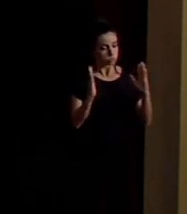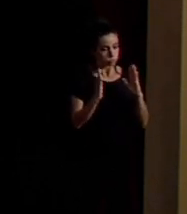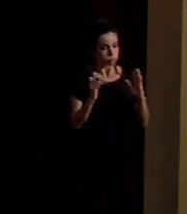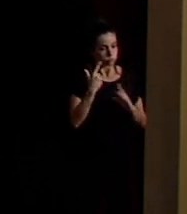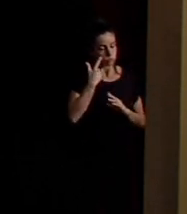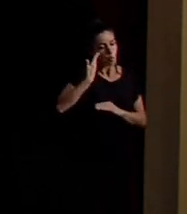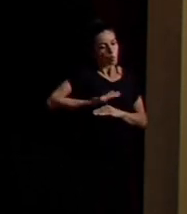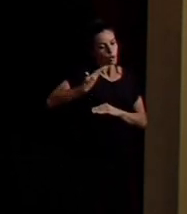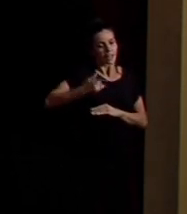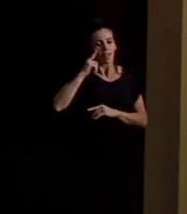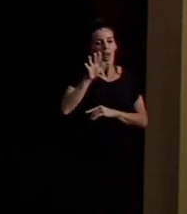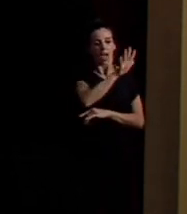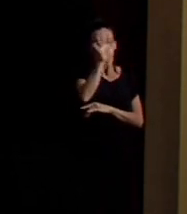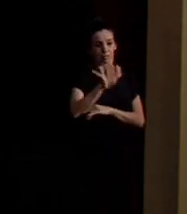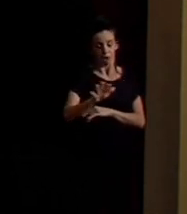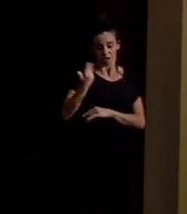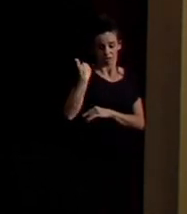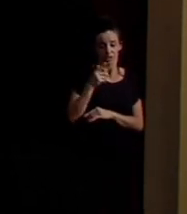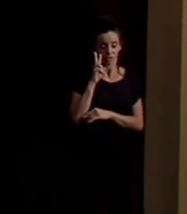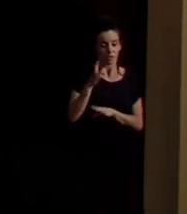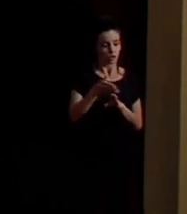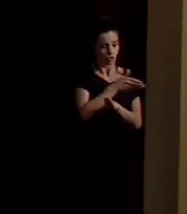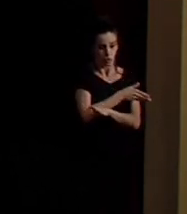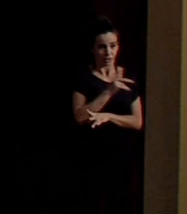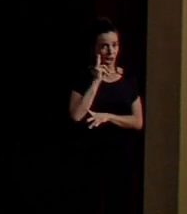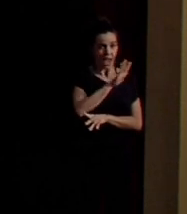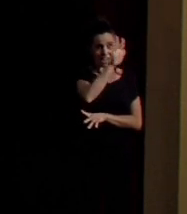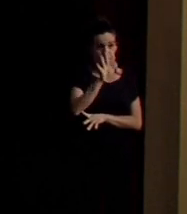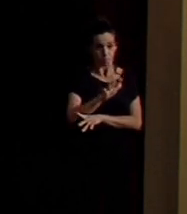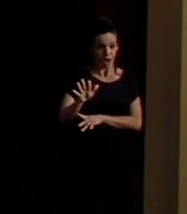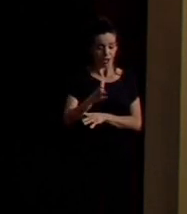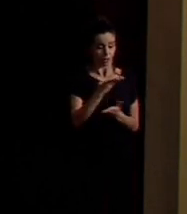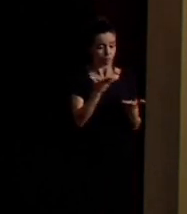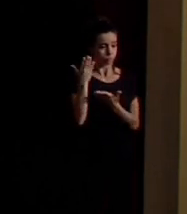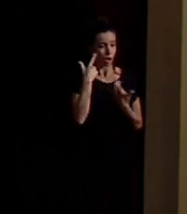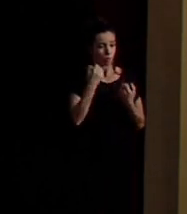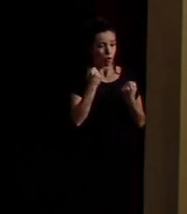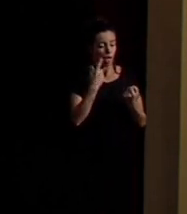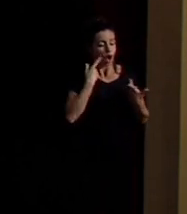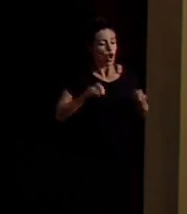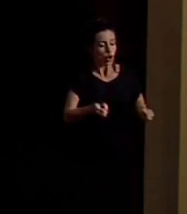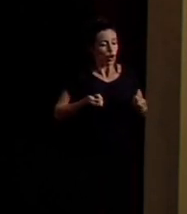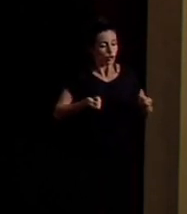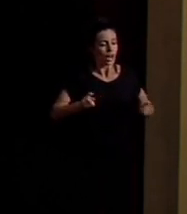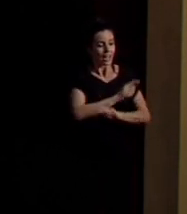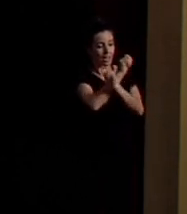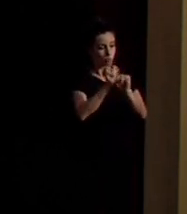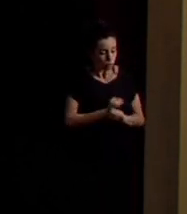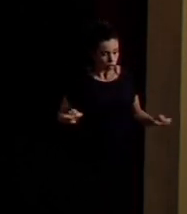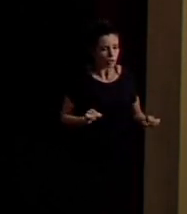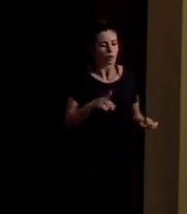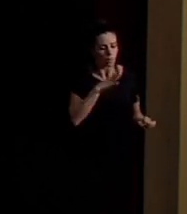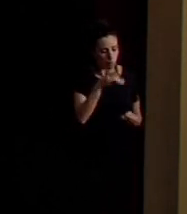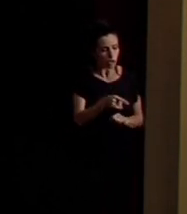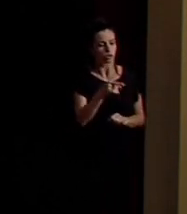manifiesto, es absolutamente incontrolable, podríamos decir, y donde, por lo tanto, todo